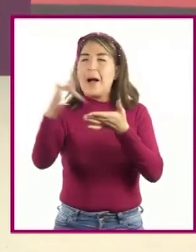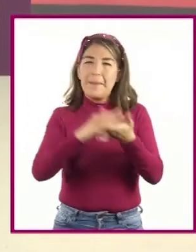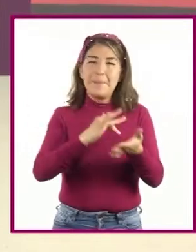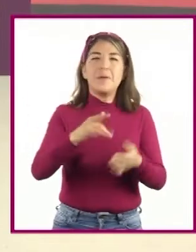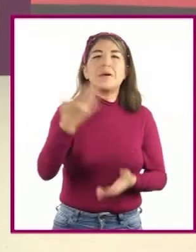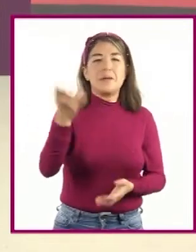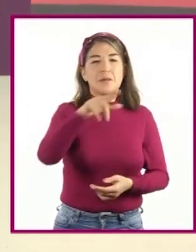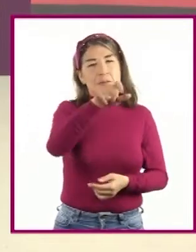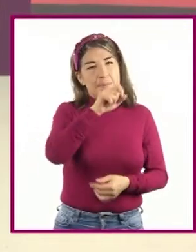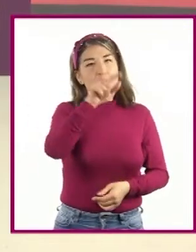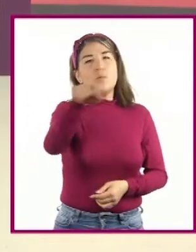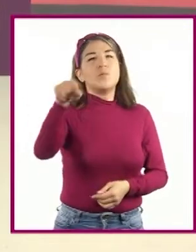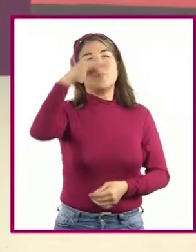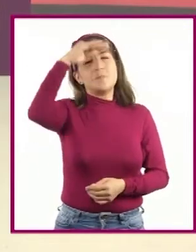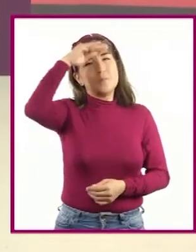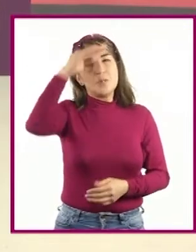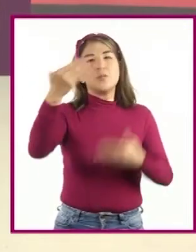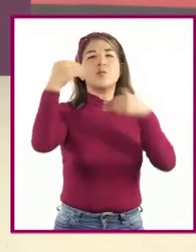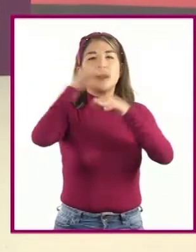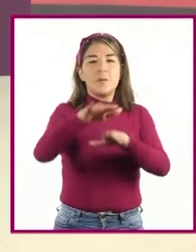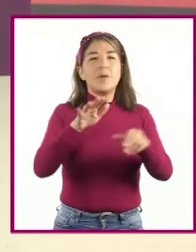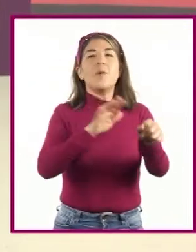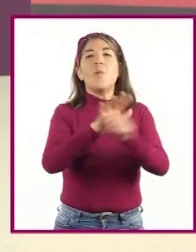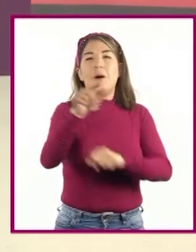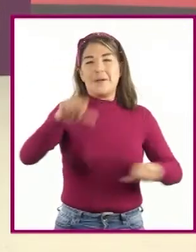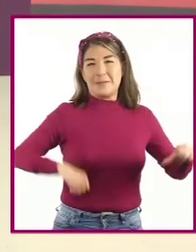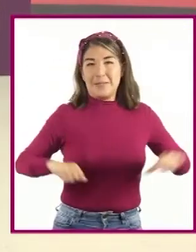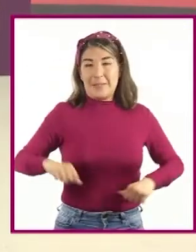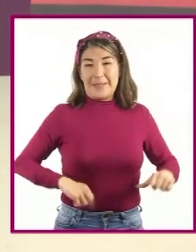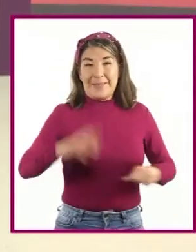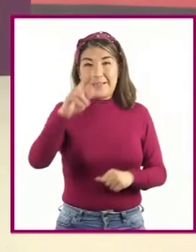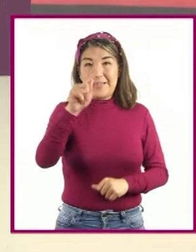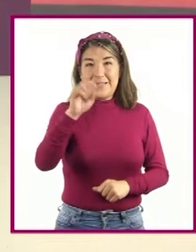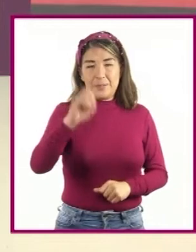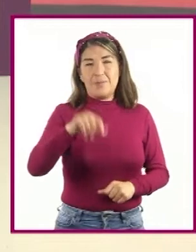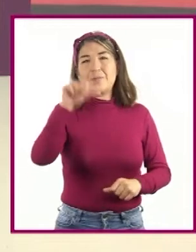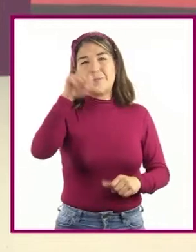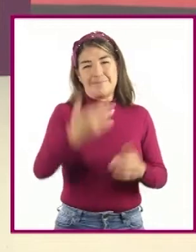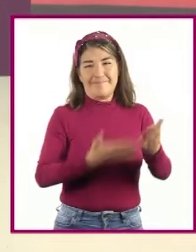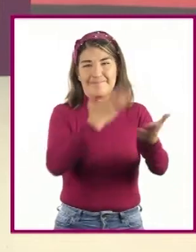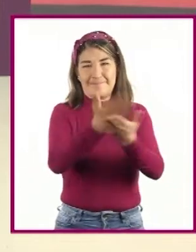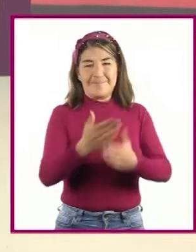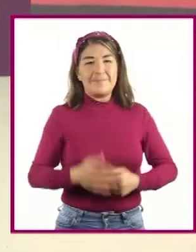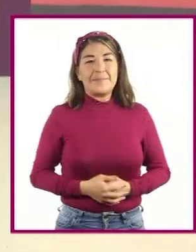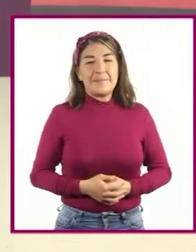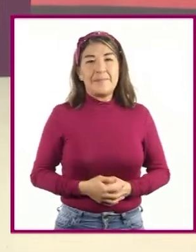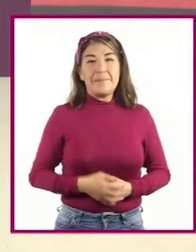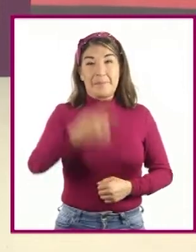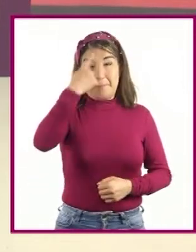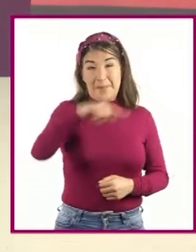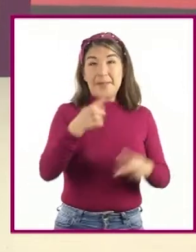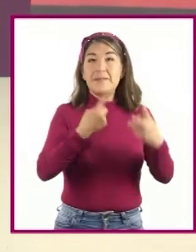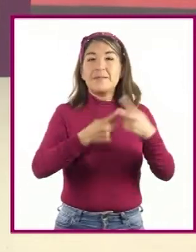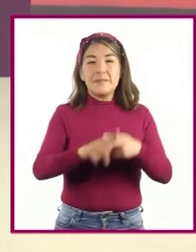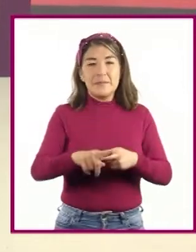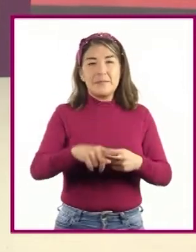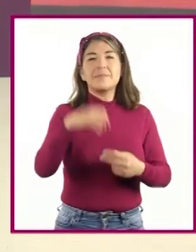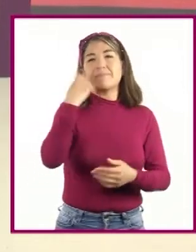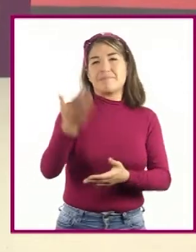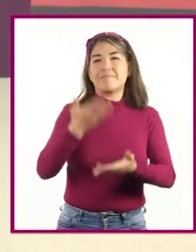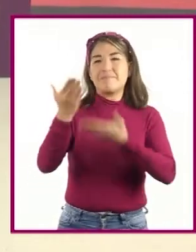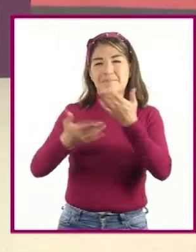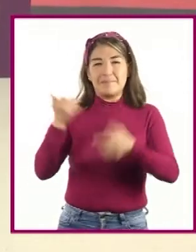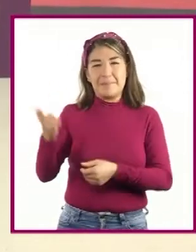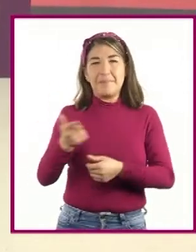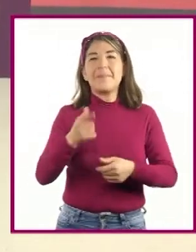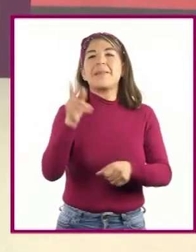y reflexionen sobre los retos que aquí les propondremos. Para iniciar, les quiero presentar a